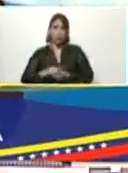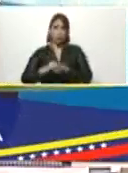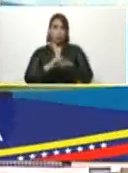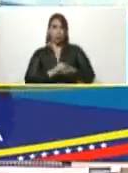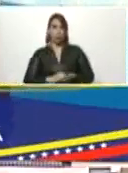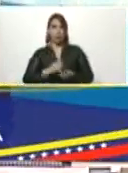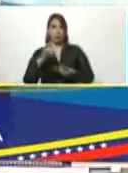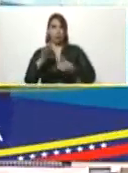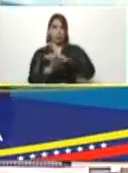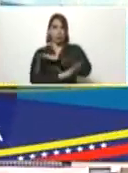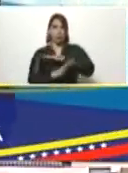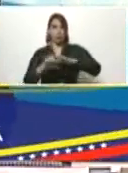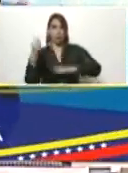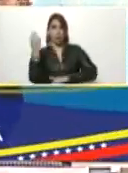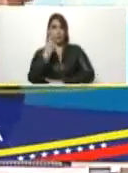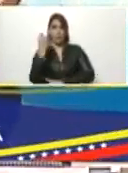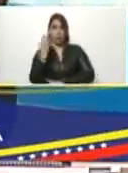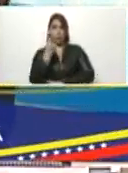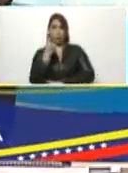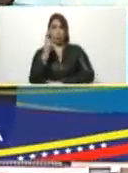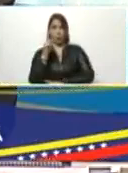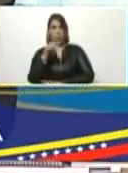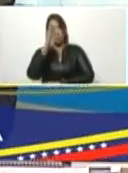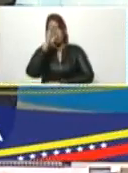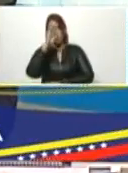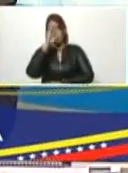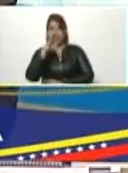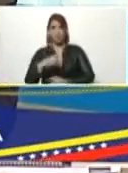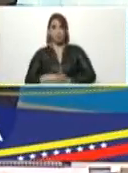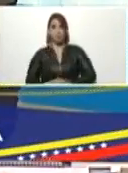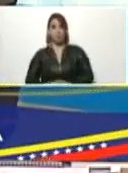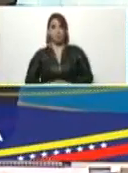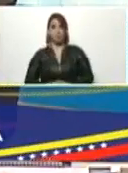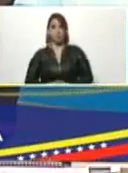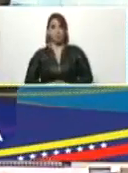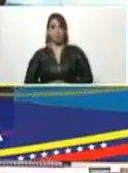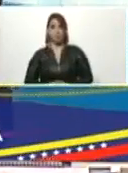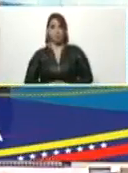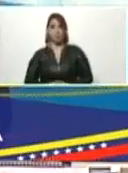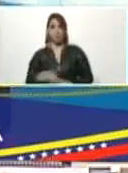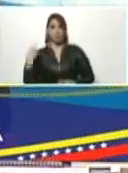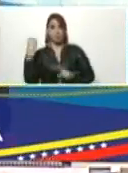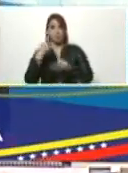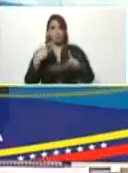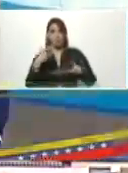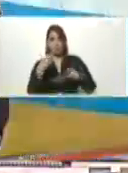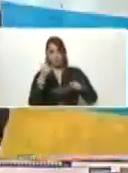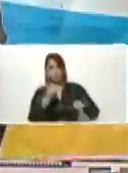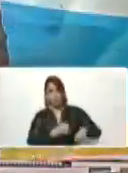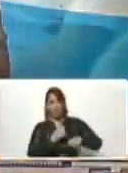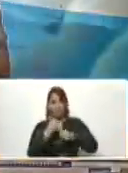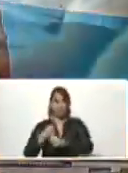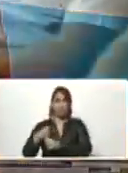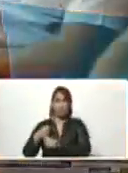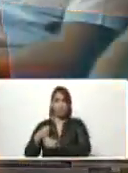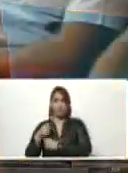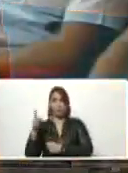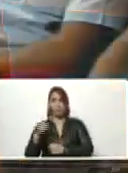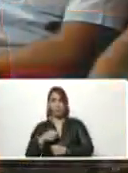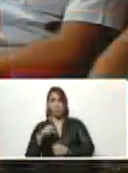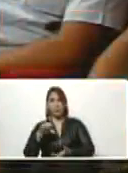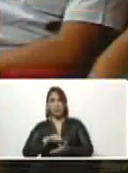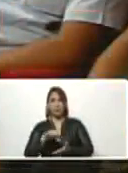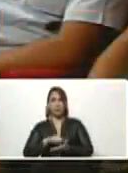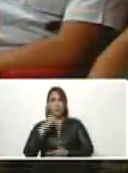por la frontera de Apure, por allá por Barinas, por allá por el Delta Macuro, por Ciudad Bolívar, por allá